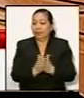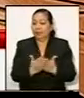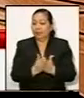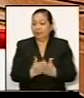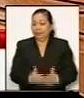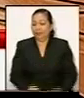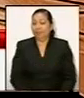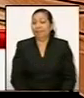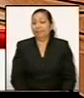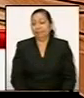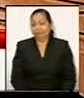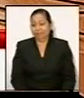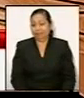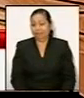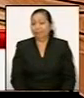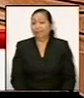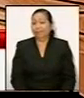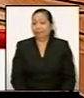textos escolares